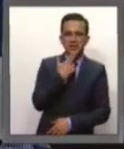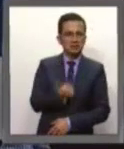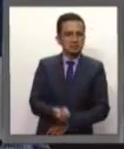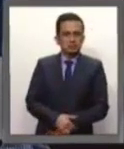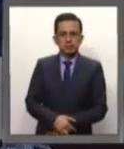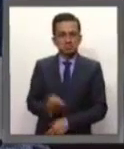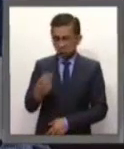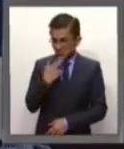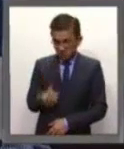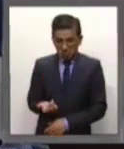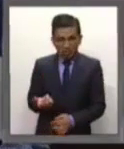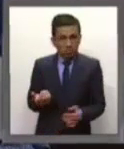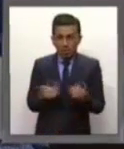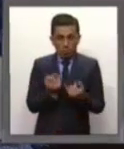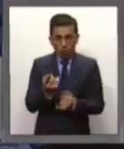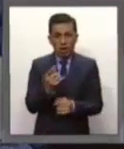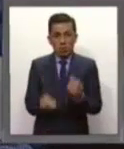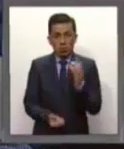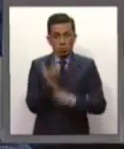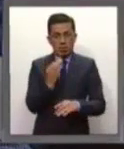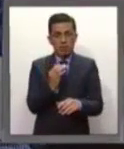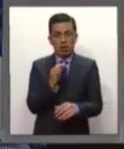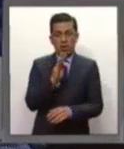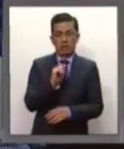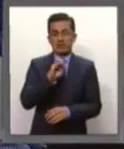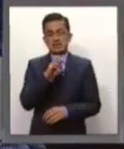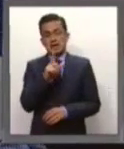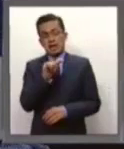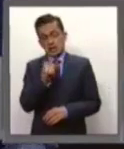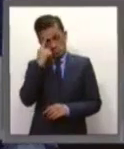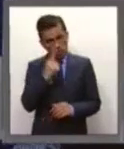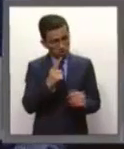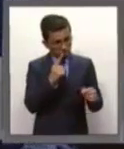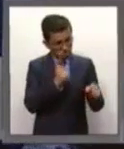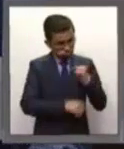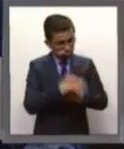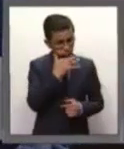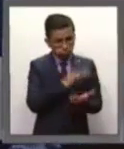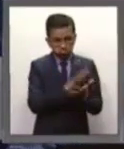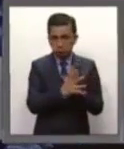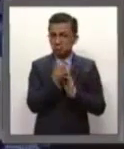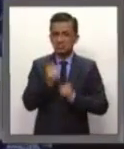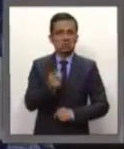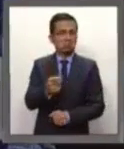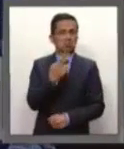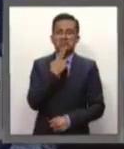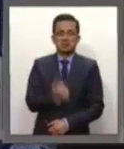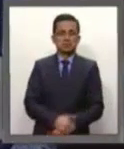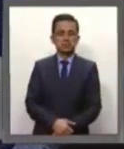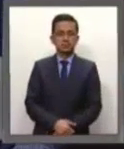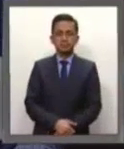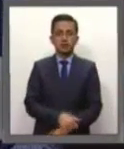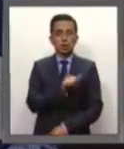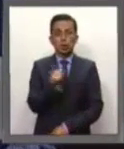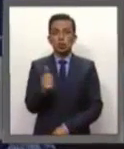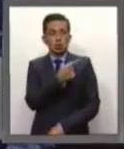pasar con esta fiscalía anticorrupción, que no vemos que esté funcionando. Otro caso más, el caso de